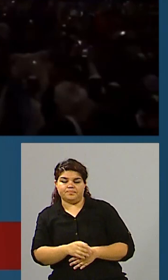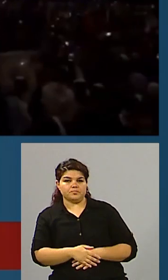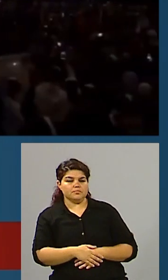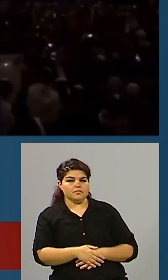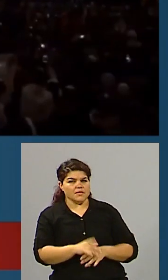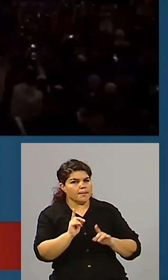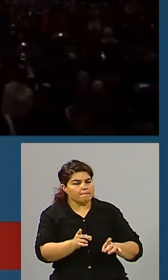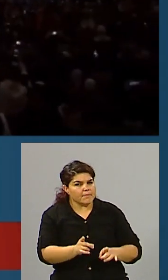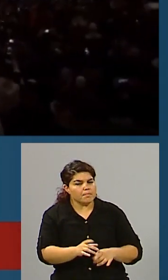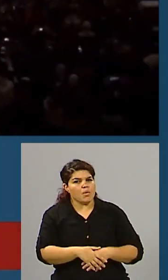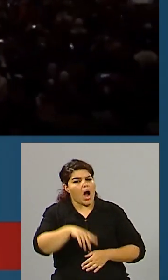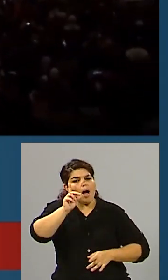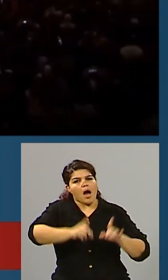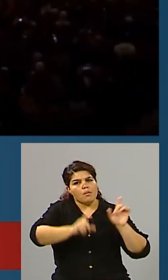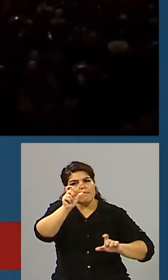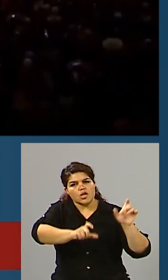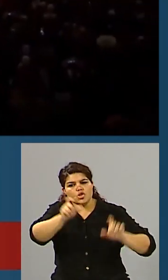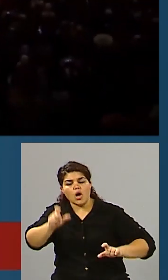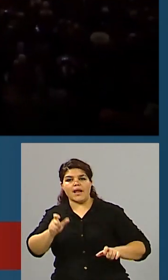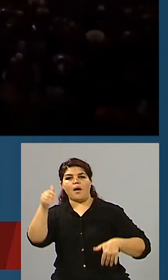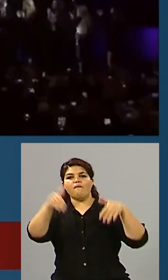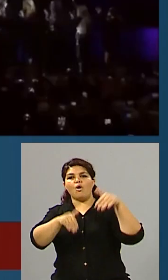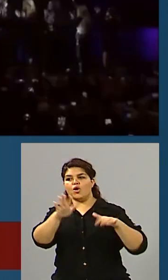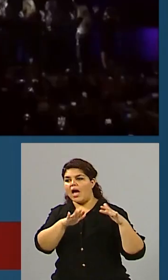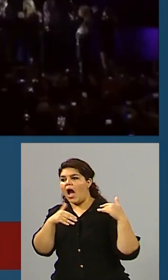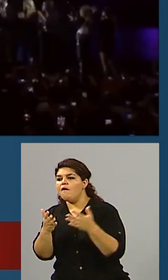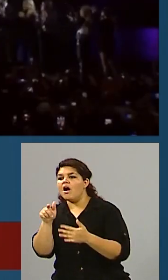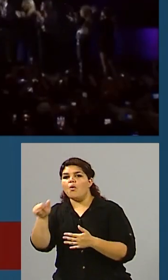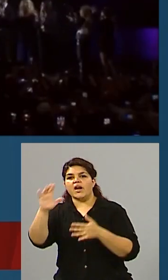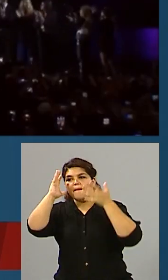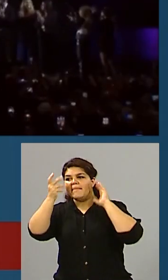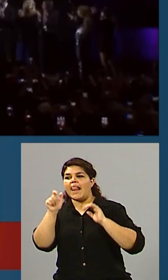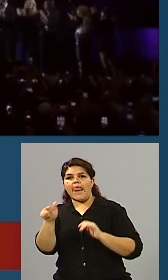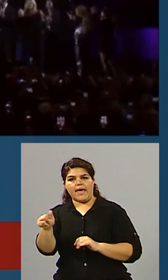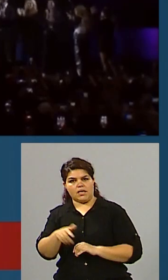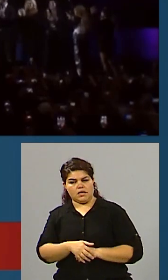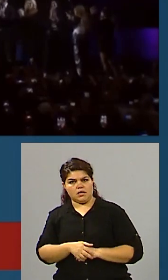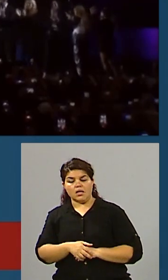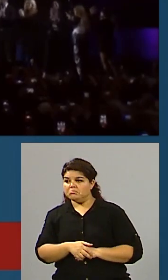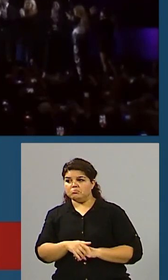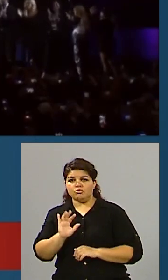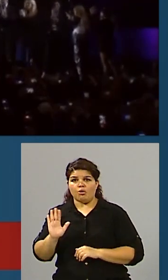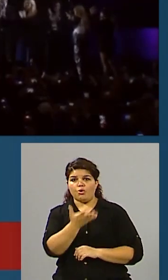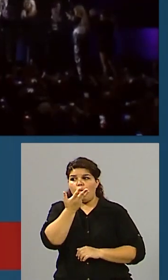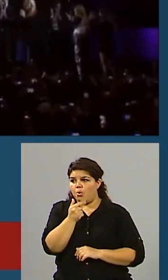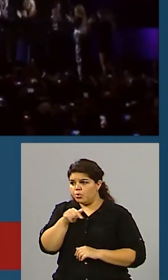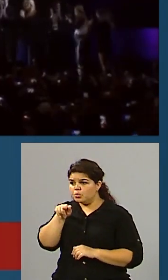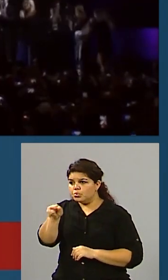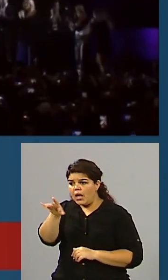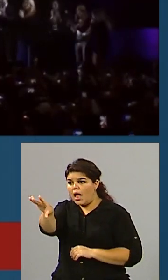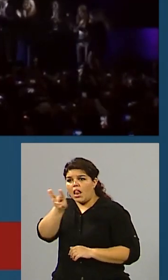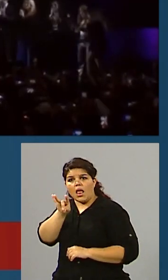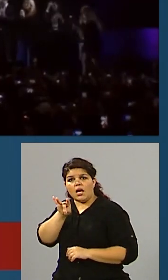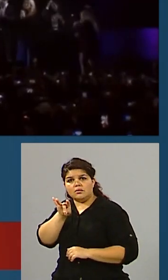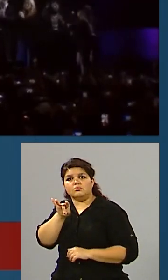Milei por Milei, ¿no? De pronto que hoy aparezca por detrás y apuntalándolo Macri, también hay que decir que le hizo un aporte importante de